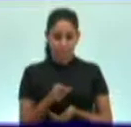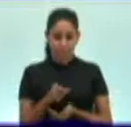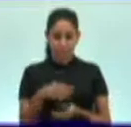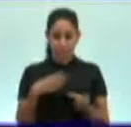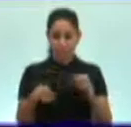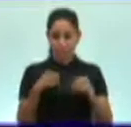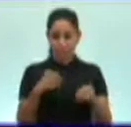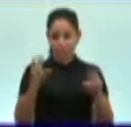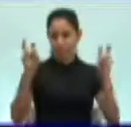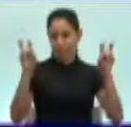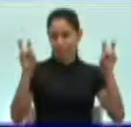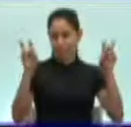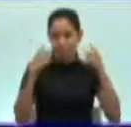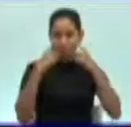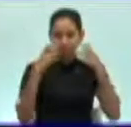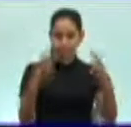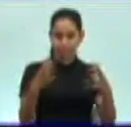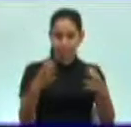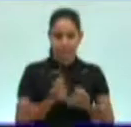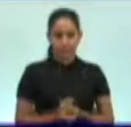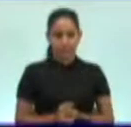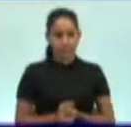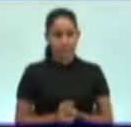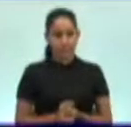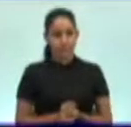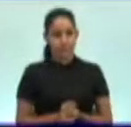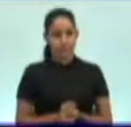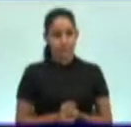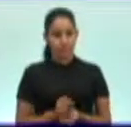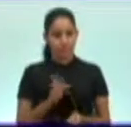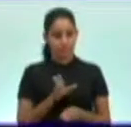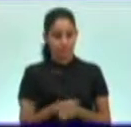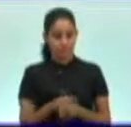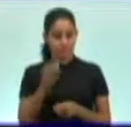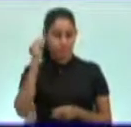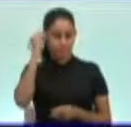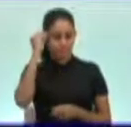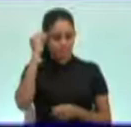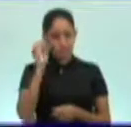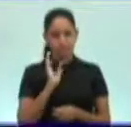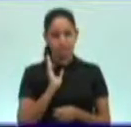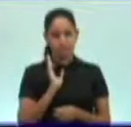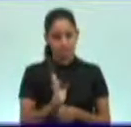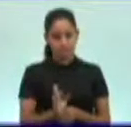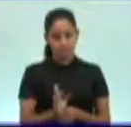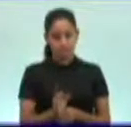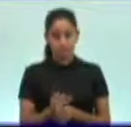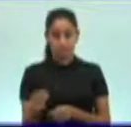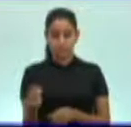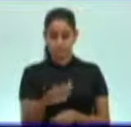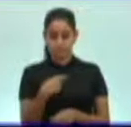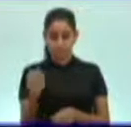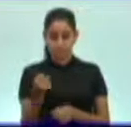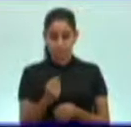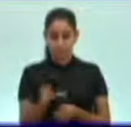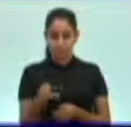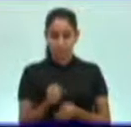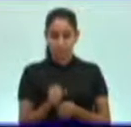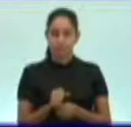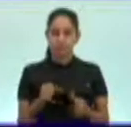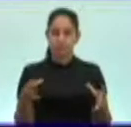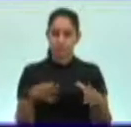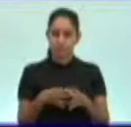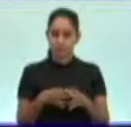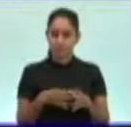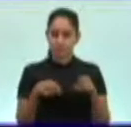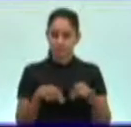tema esencial que a partir de sus conocimientos y respeto por parte de toda la sociedad y